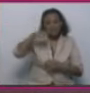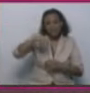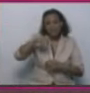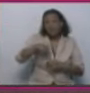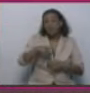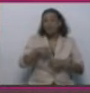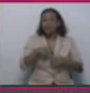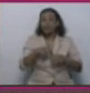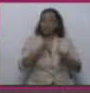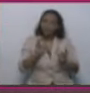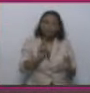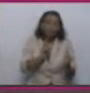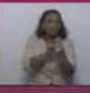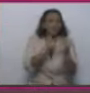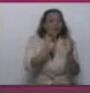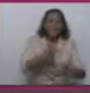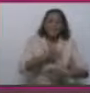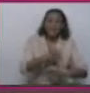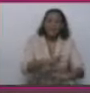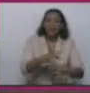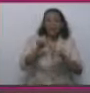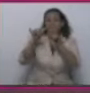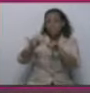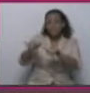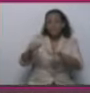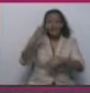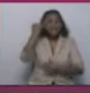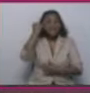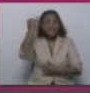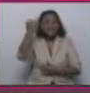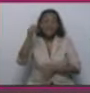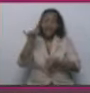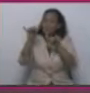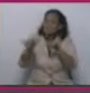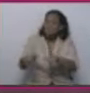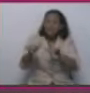coincidido con esta iniciativa que nació de ella. Fue realmente una iniciativa de las propias muñequeras hacia Caperucita.